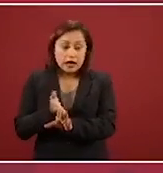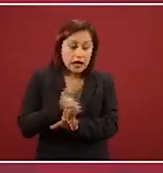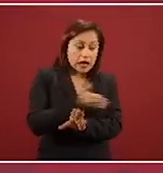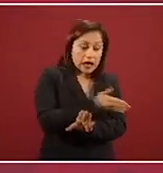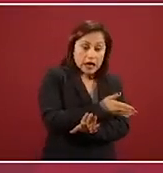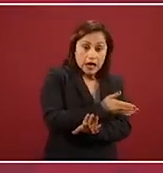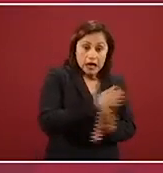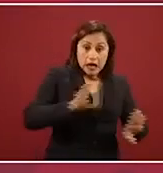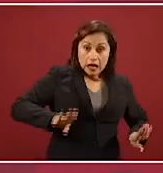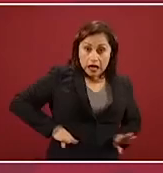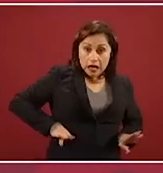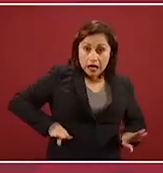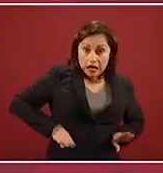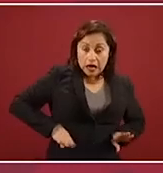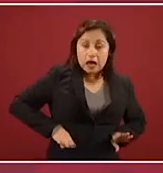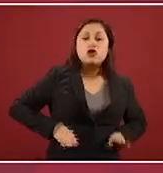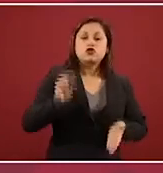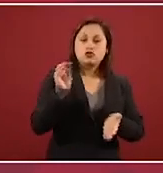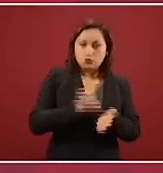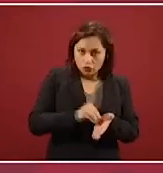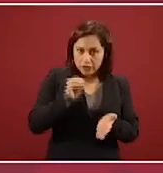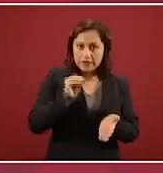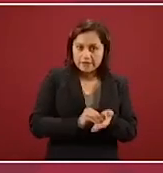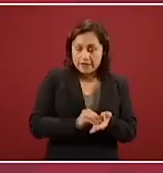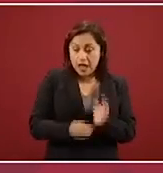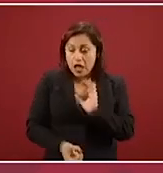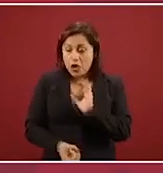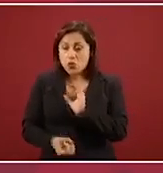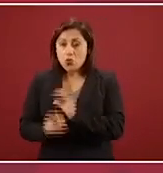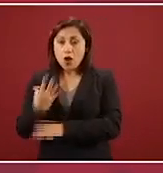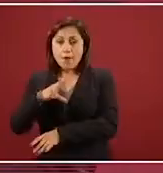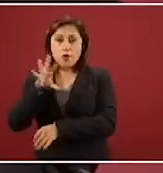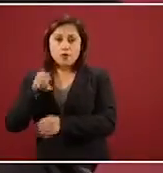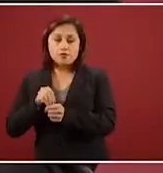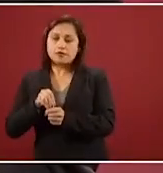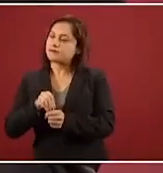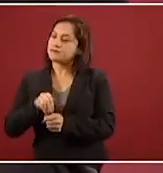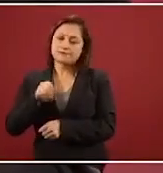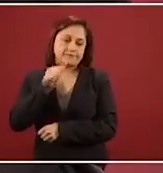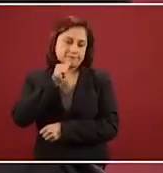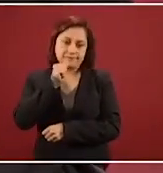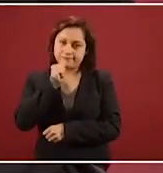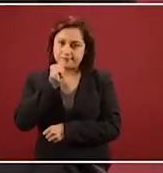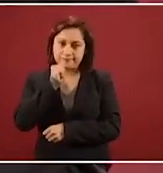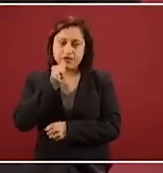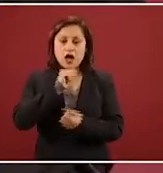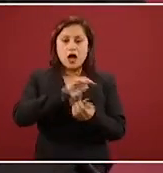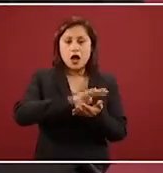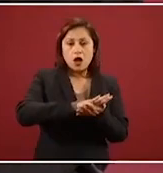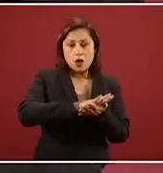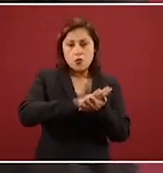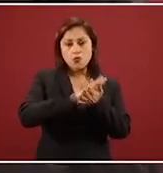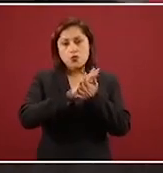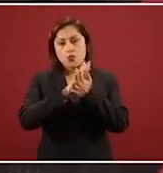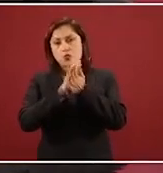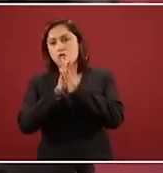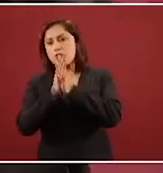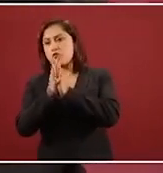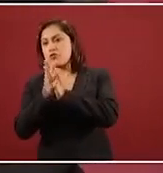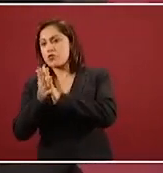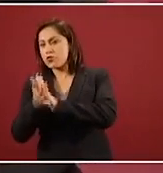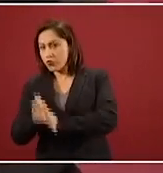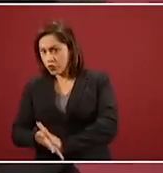acaba de nacer. Así estamos, pero no hay duda de que vamos a